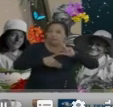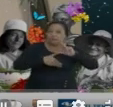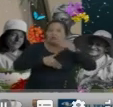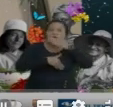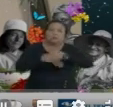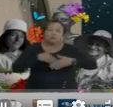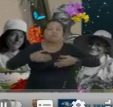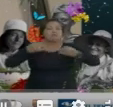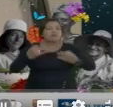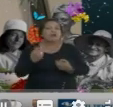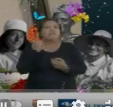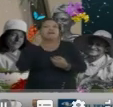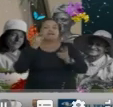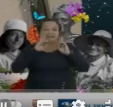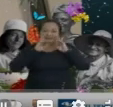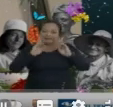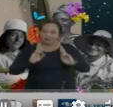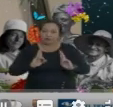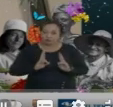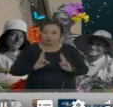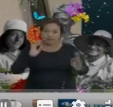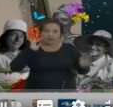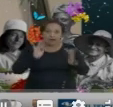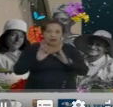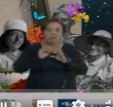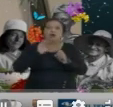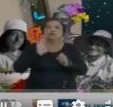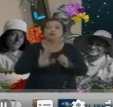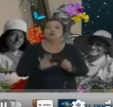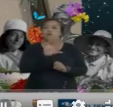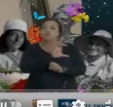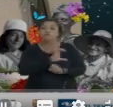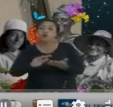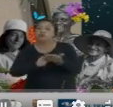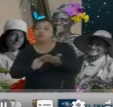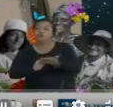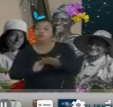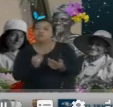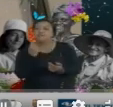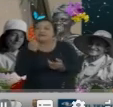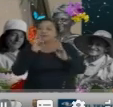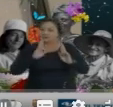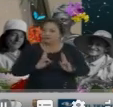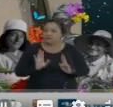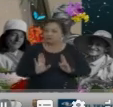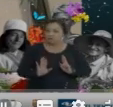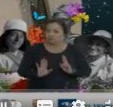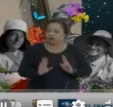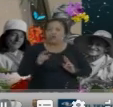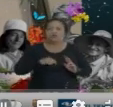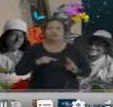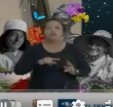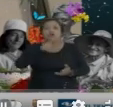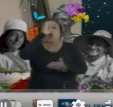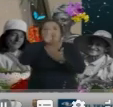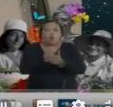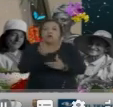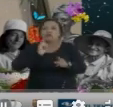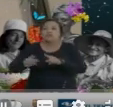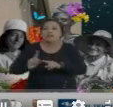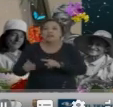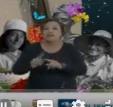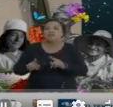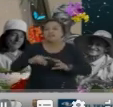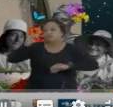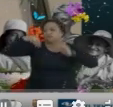reconoce como esto que se ha venido a llamar la región de soluciones eh Y esta dispersión de Voces o de planteamientos lleva a una a una